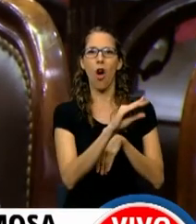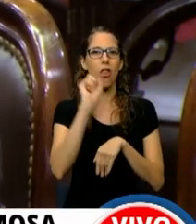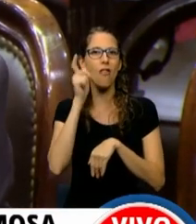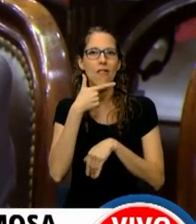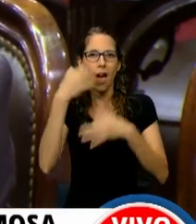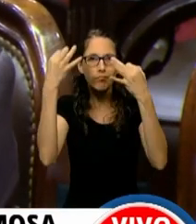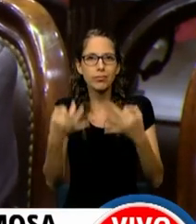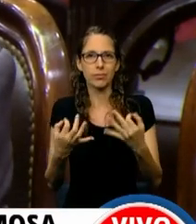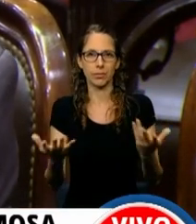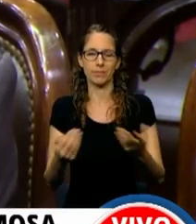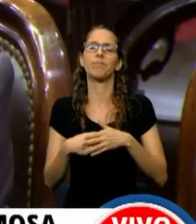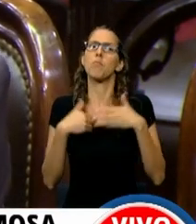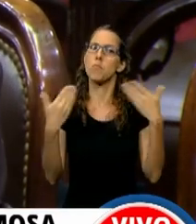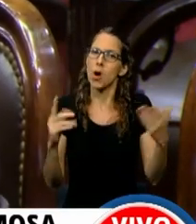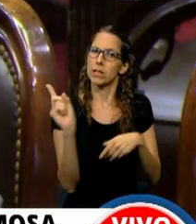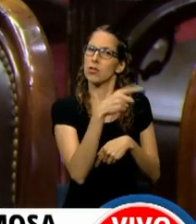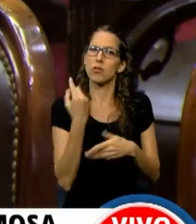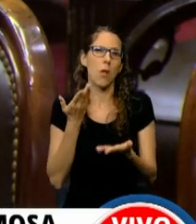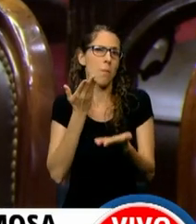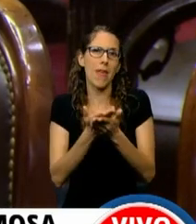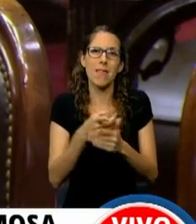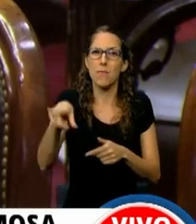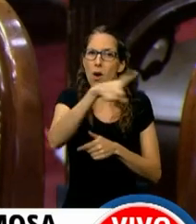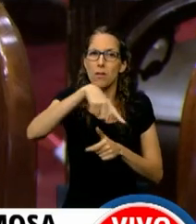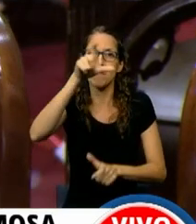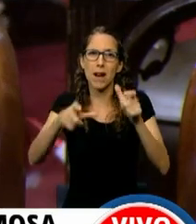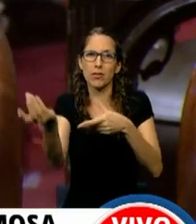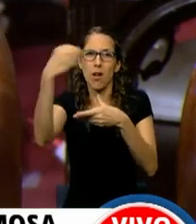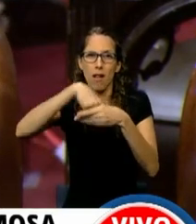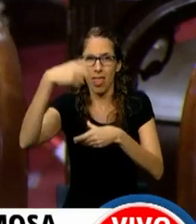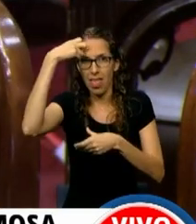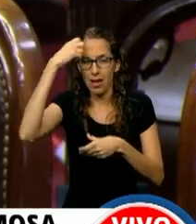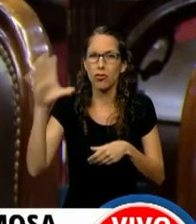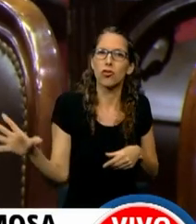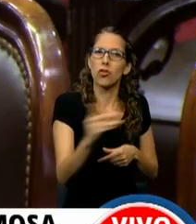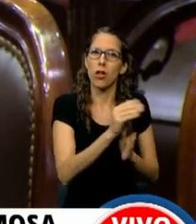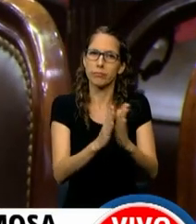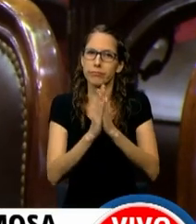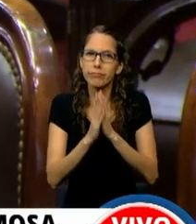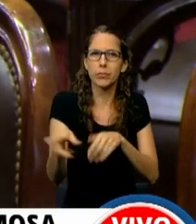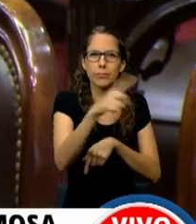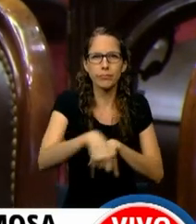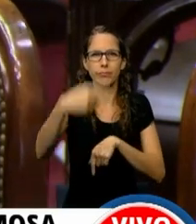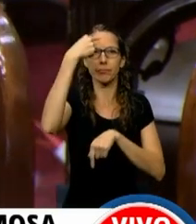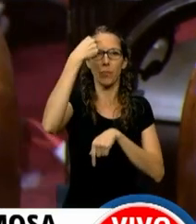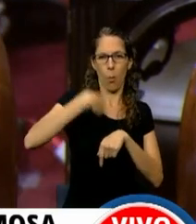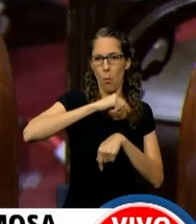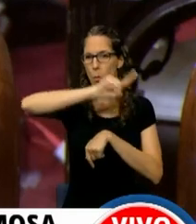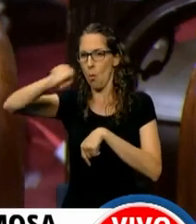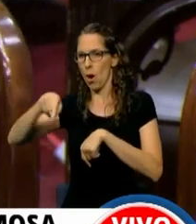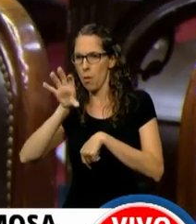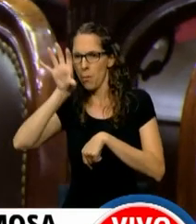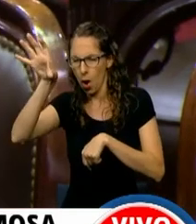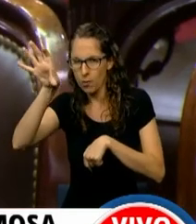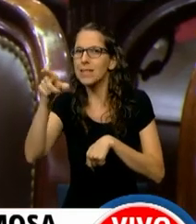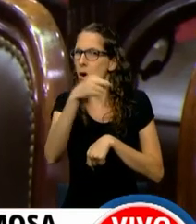Por eso les pedimos a todos los legisladores que tomen conciencia, que cuando vuelvan a sus provincias sepan que